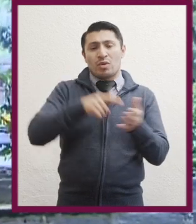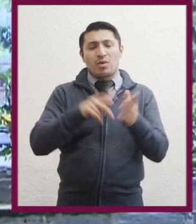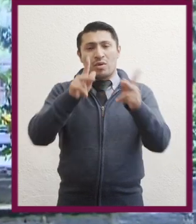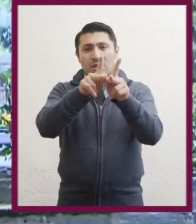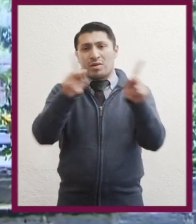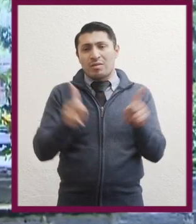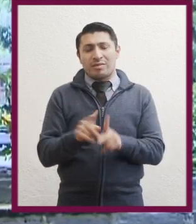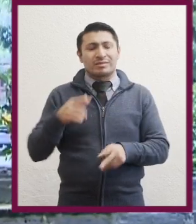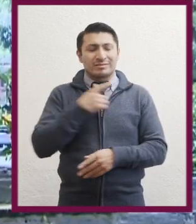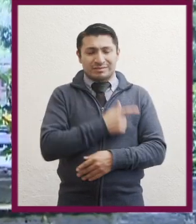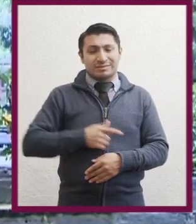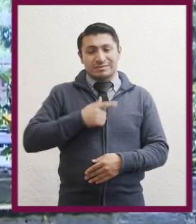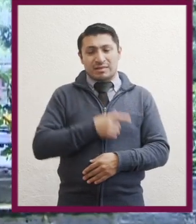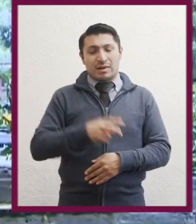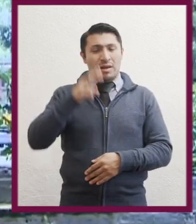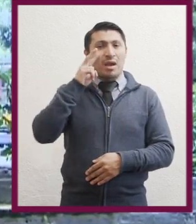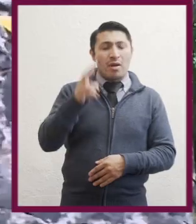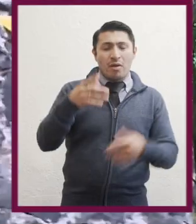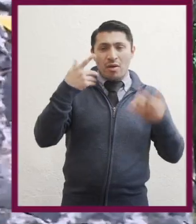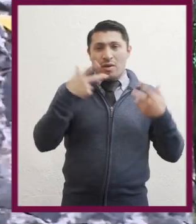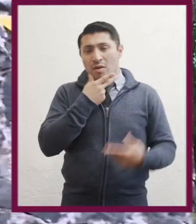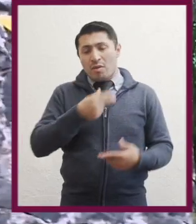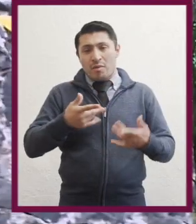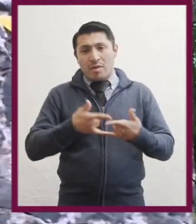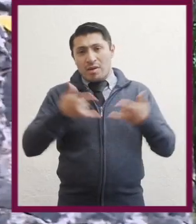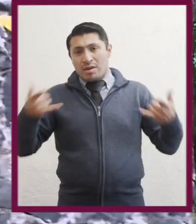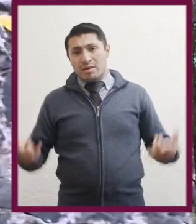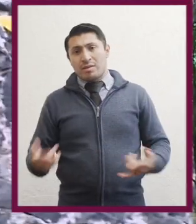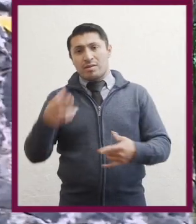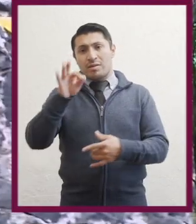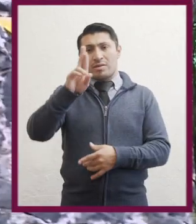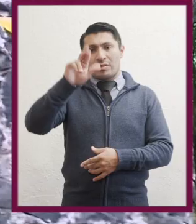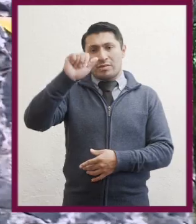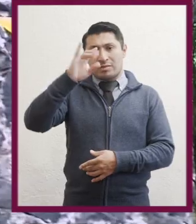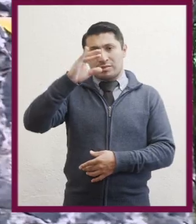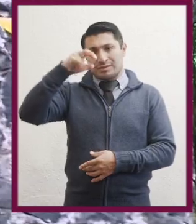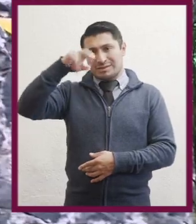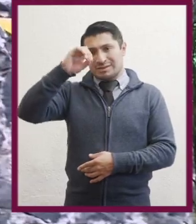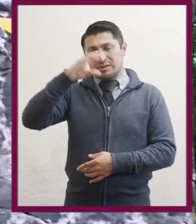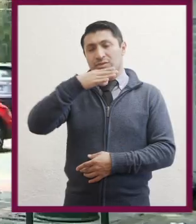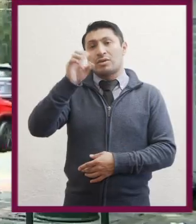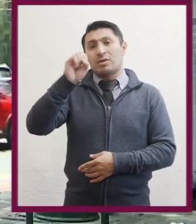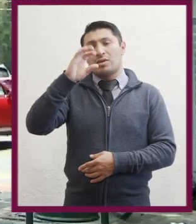agradable plaza, presidida por la figura del historiador Francisco Sosa.